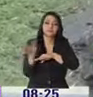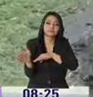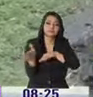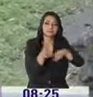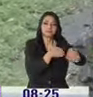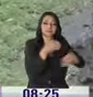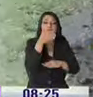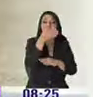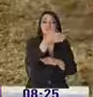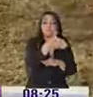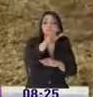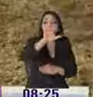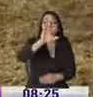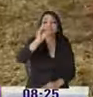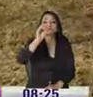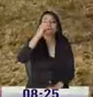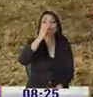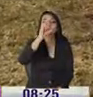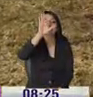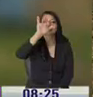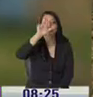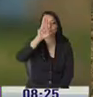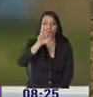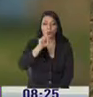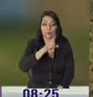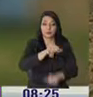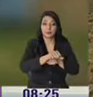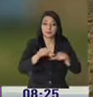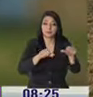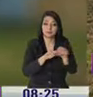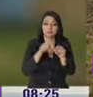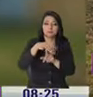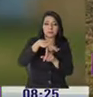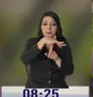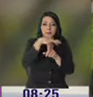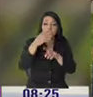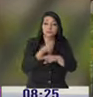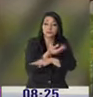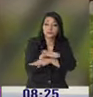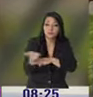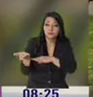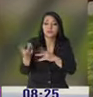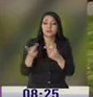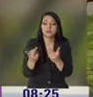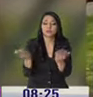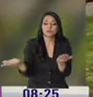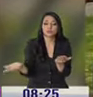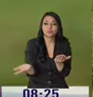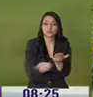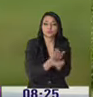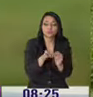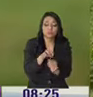Toctiuco. Ahí, a través de sugerencia de Administración de Parques y Espacios Verdes, pues realizaron el corte de césped, escalinata y áreas verdes de este